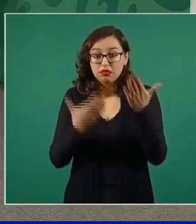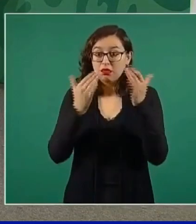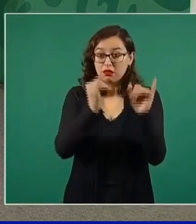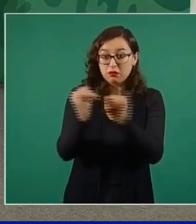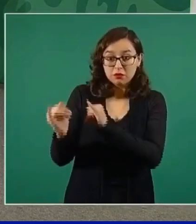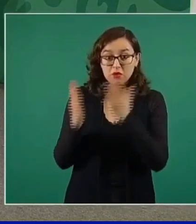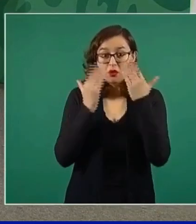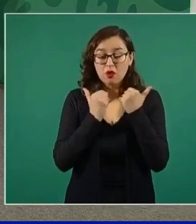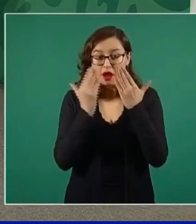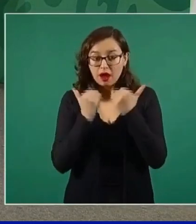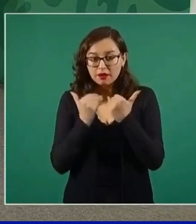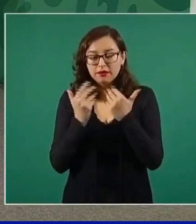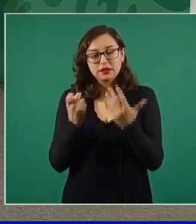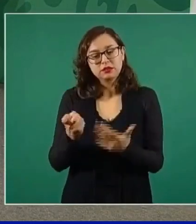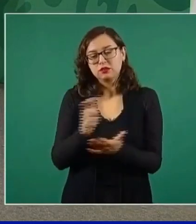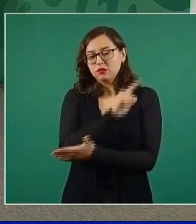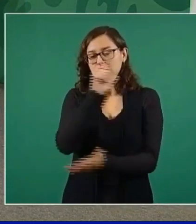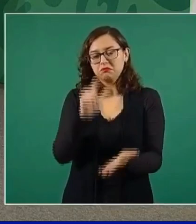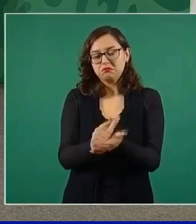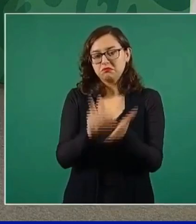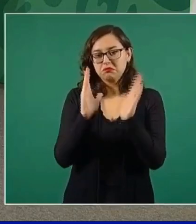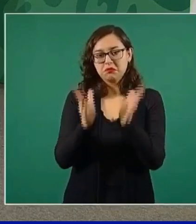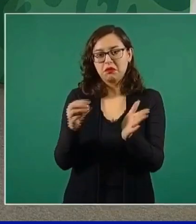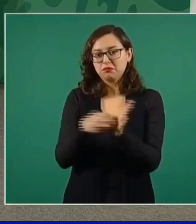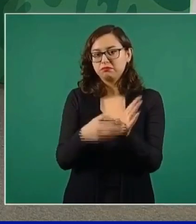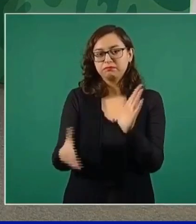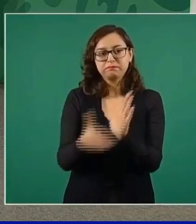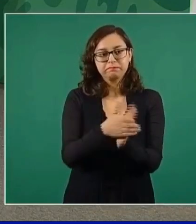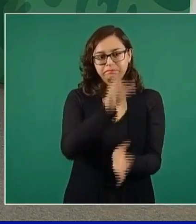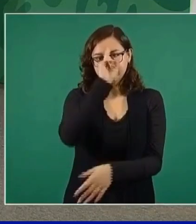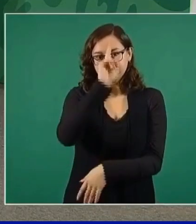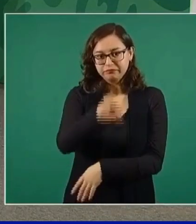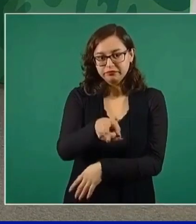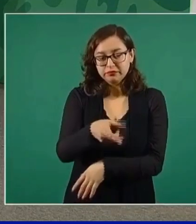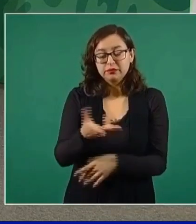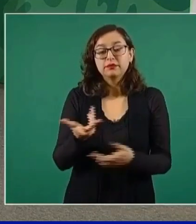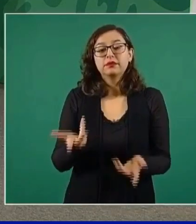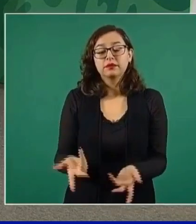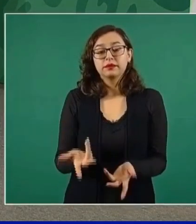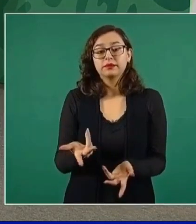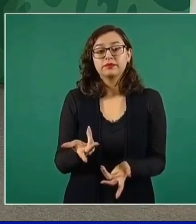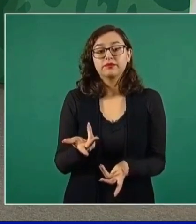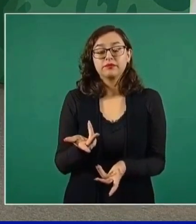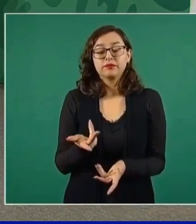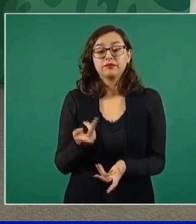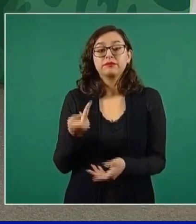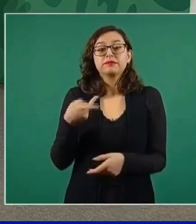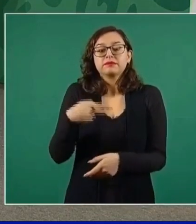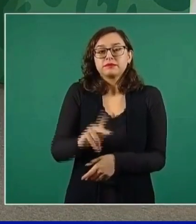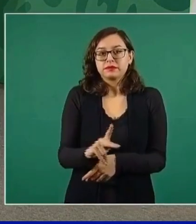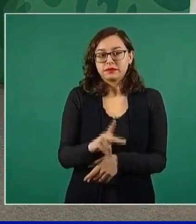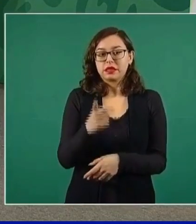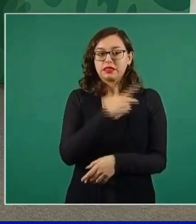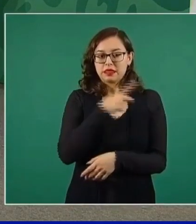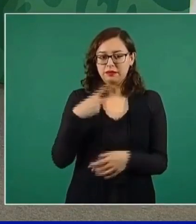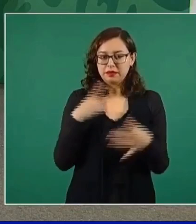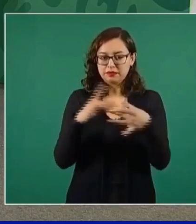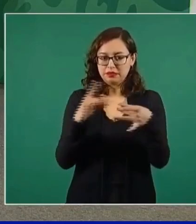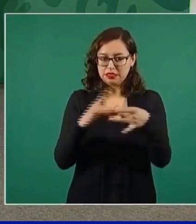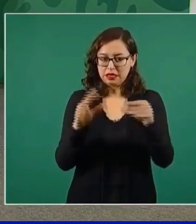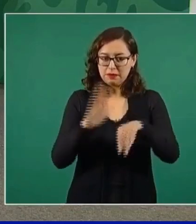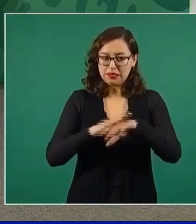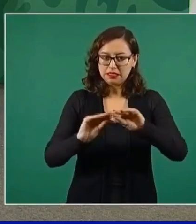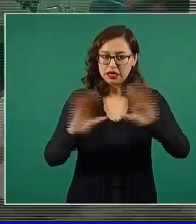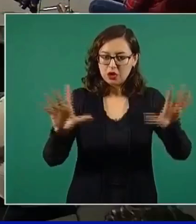de conformidad con la ley, y solo aclarar qué pasa en el caso de los servidores